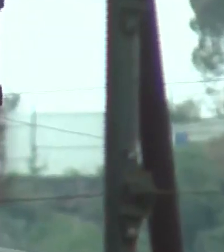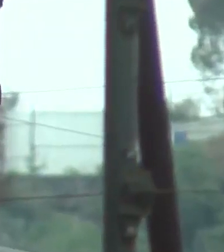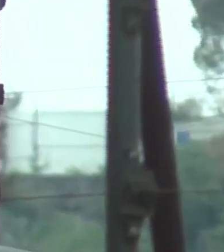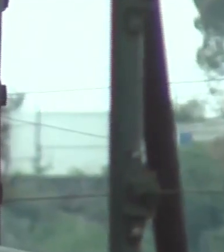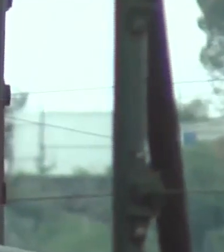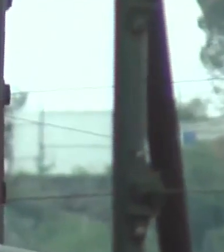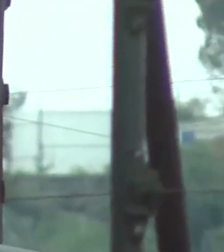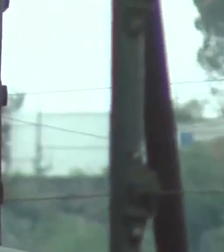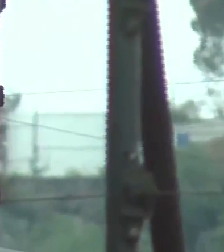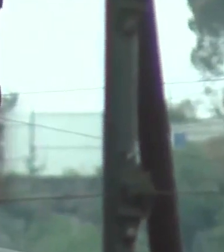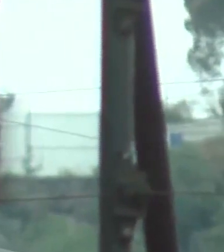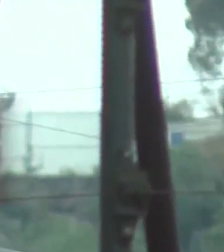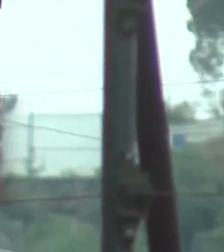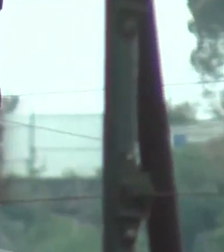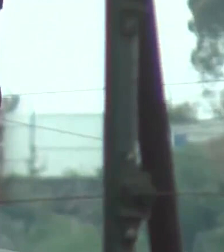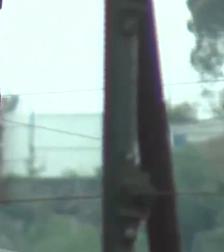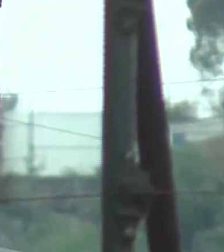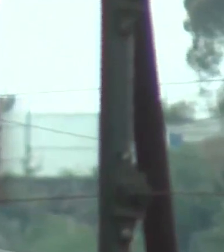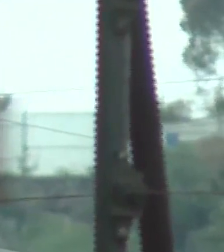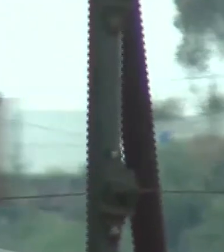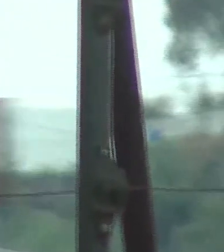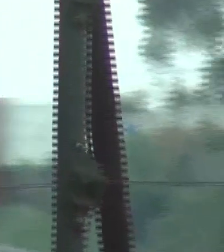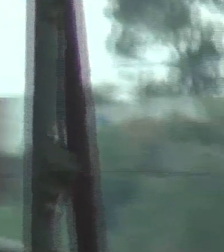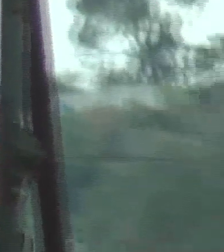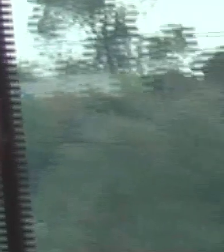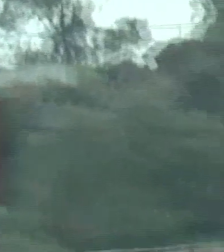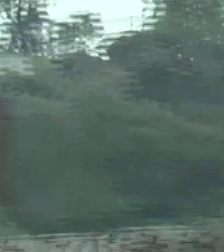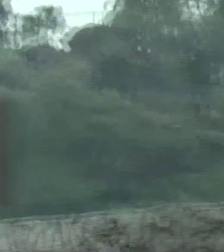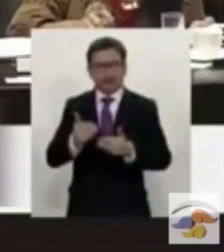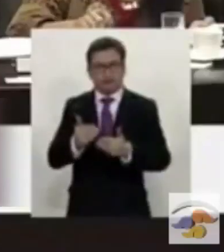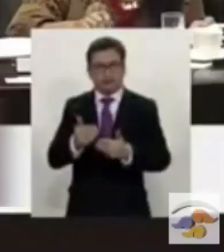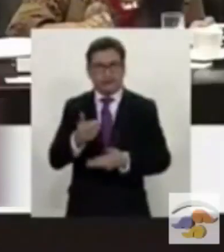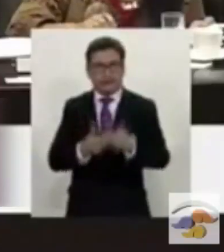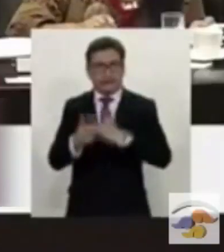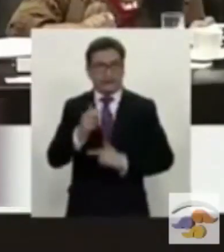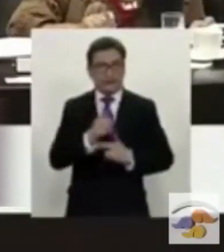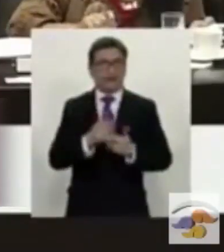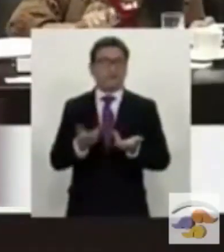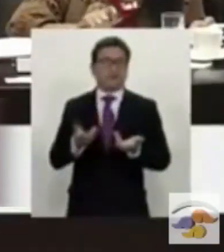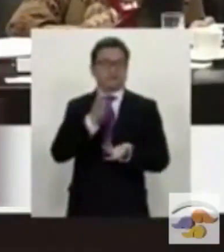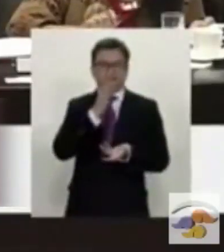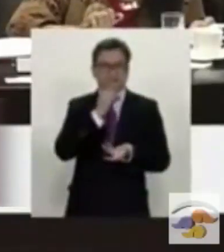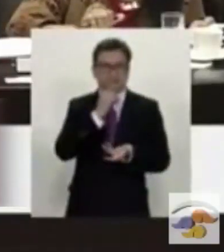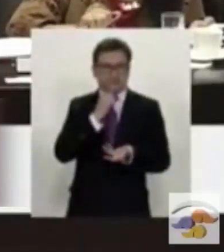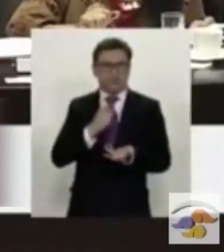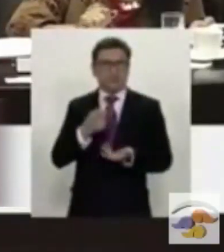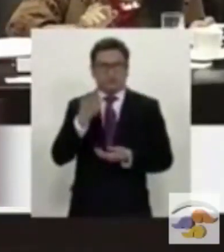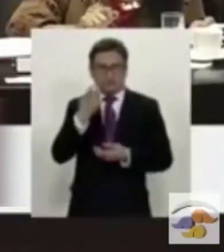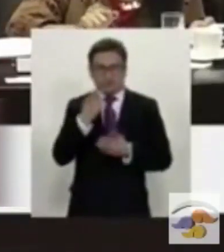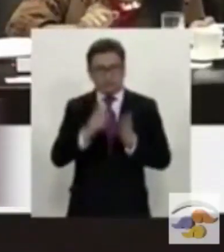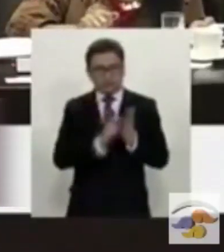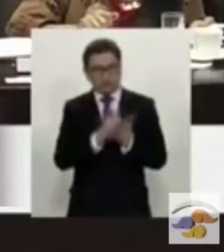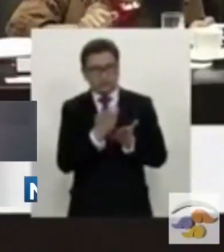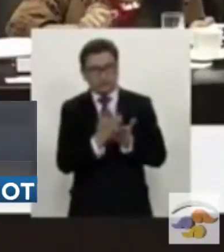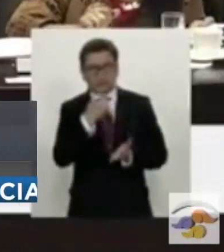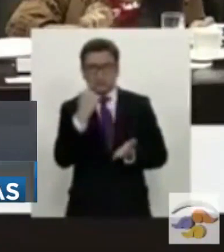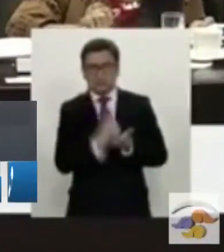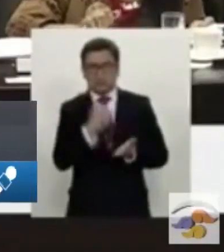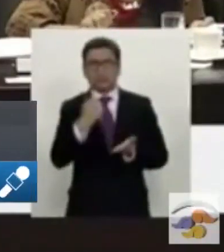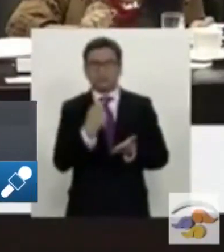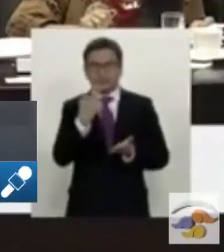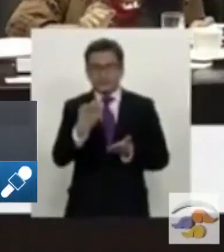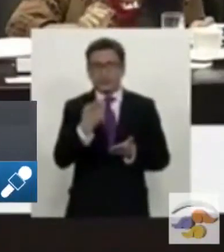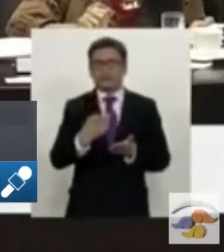se realice la investigación sobre aquellos que habrían cometido un delito lo que estamos aprobando en este dictamen es dar al